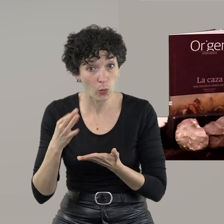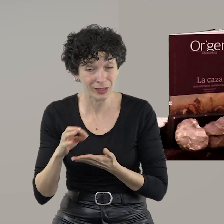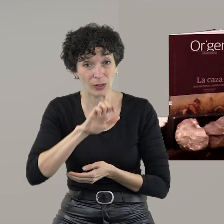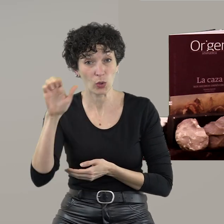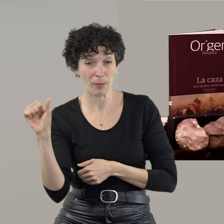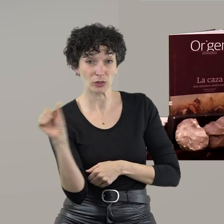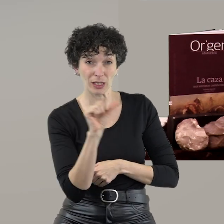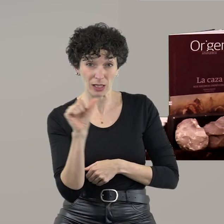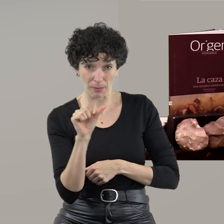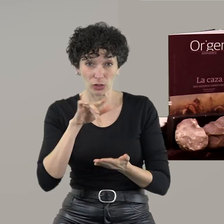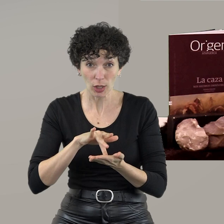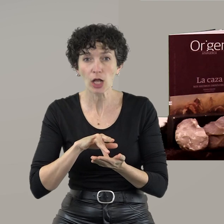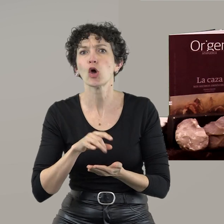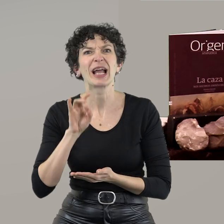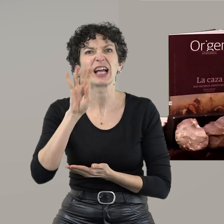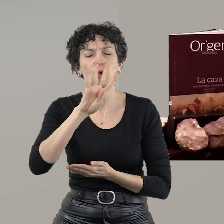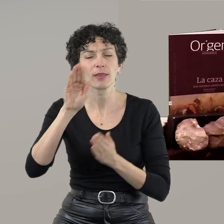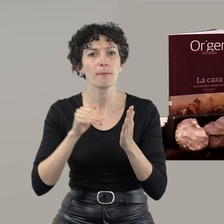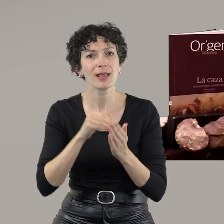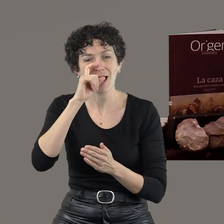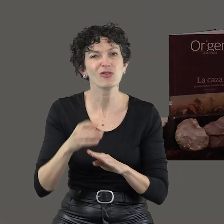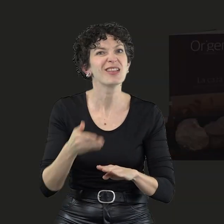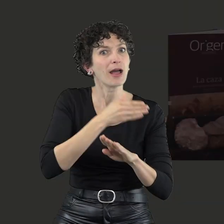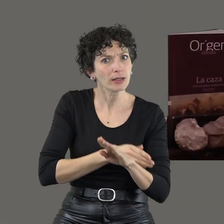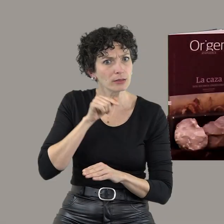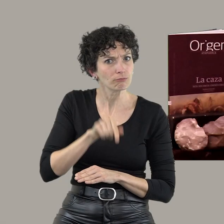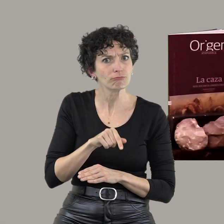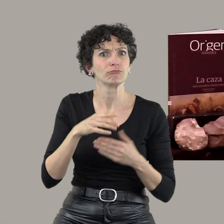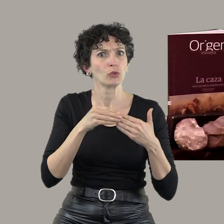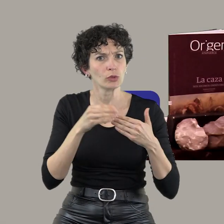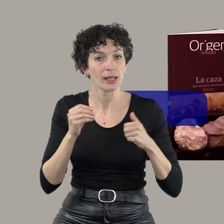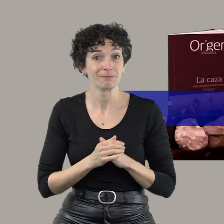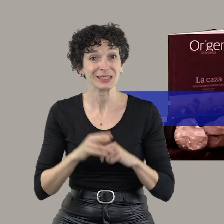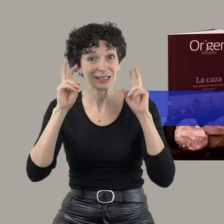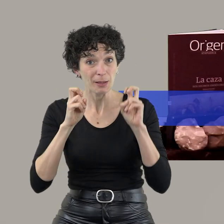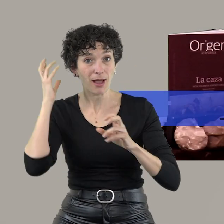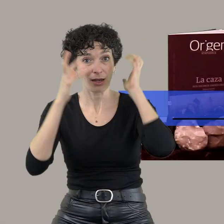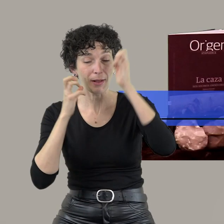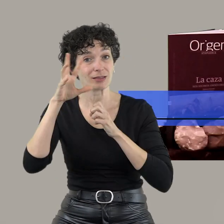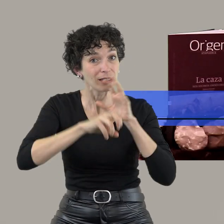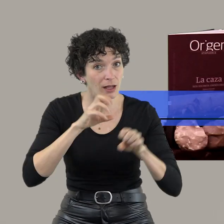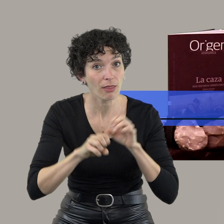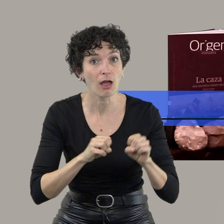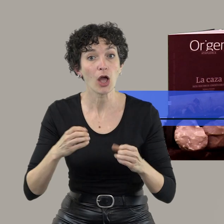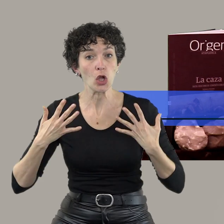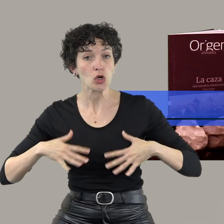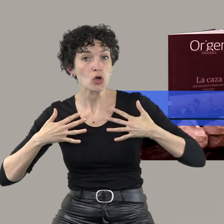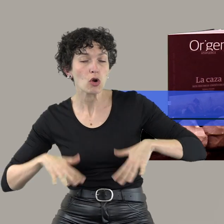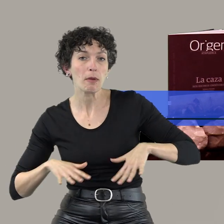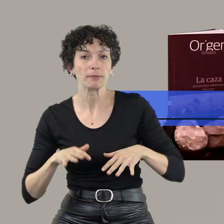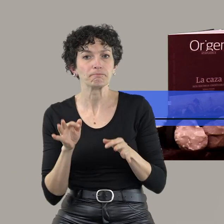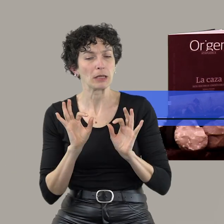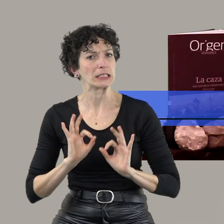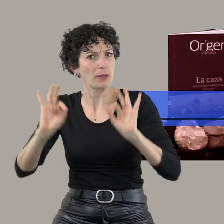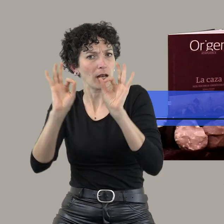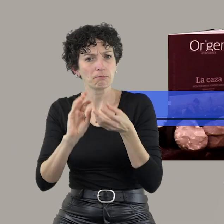llegada de las agujas de ojo o agujas de coser a Europa Occidental. Y todo este tema de la caza de los animales, la confección de ropa más o menos